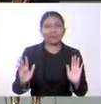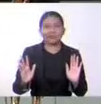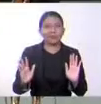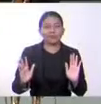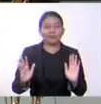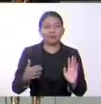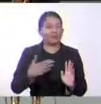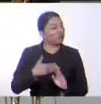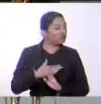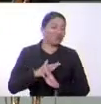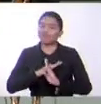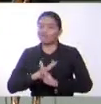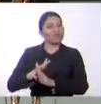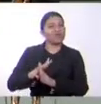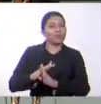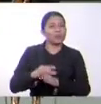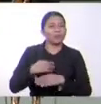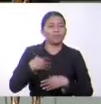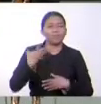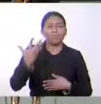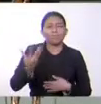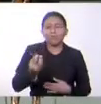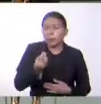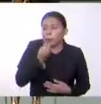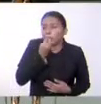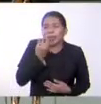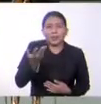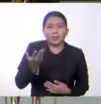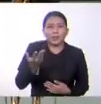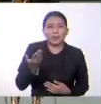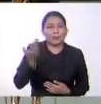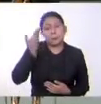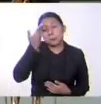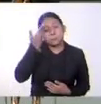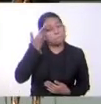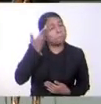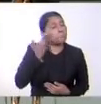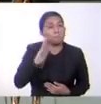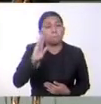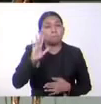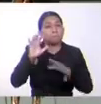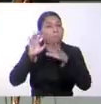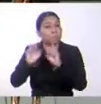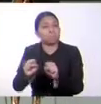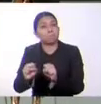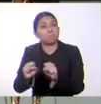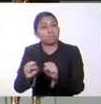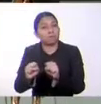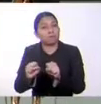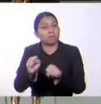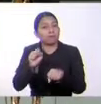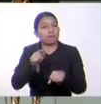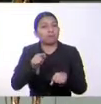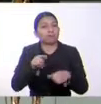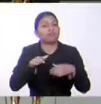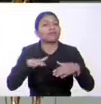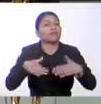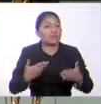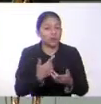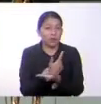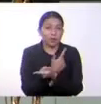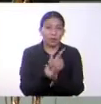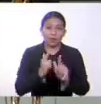negarse un verbo beso. No sabe de atraparse en sus talones, porque la libertad es